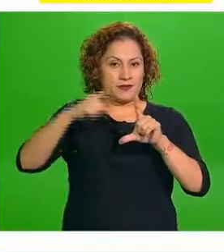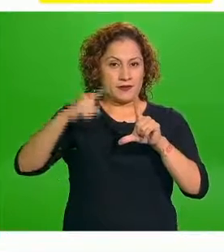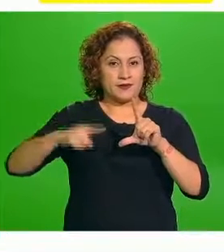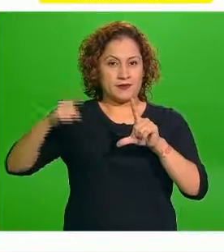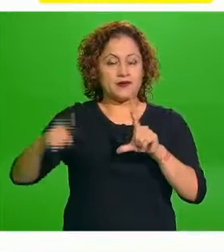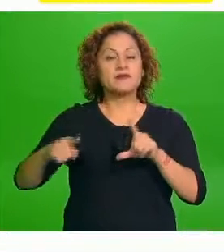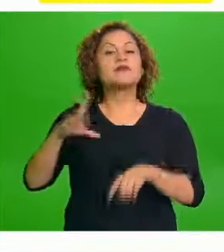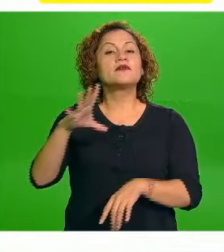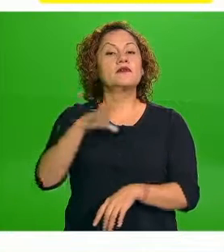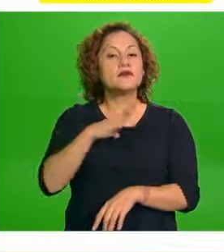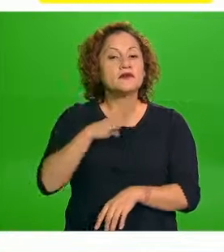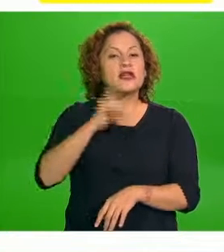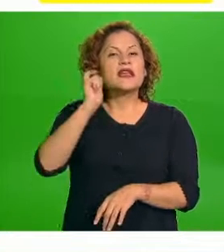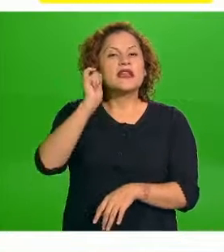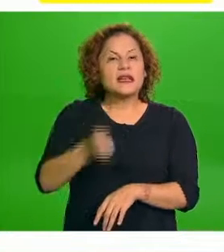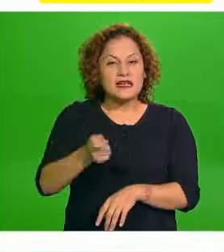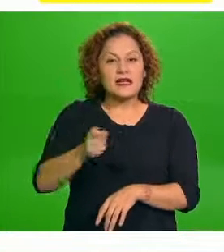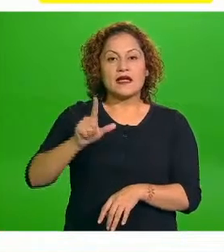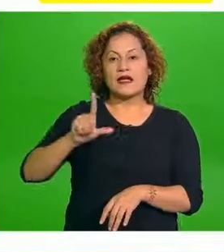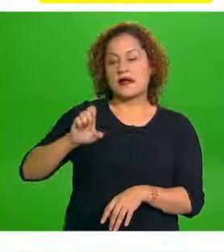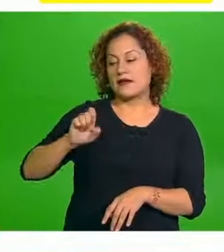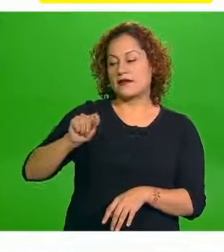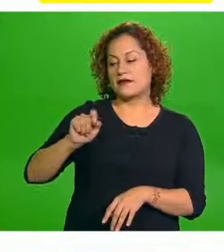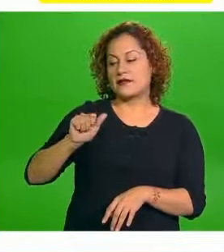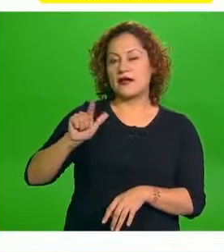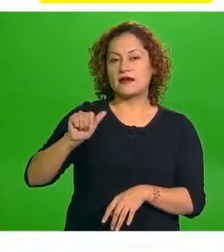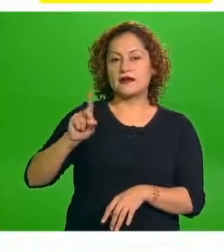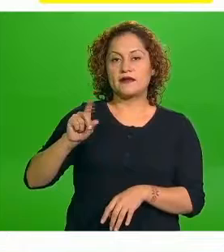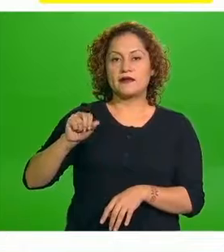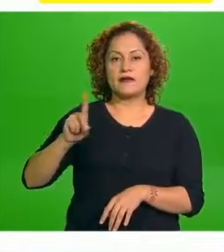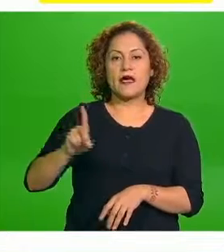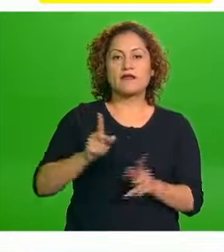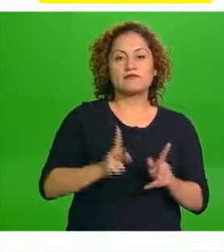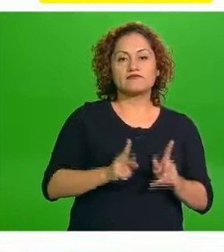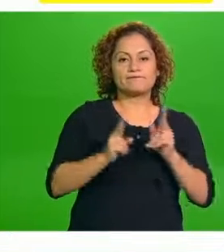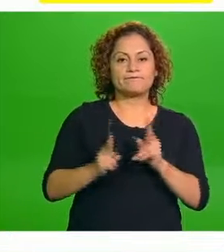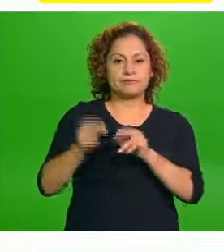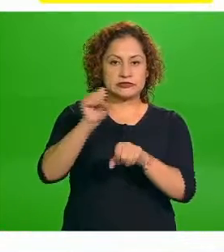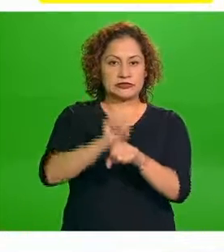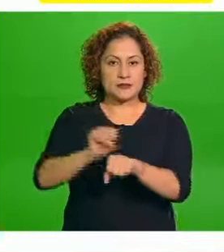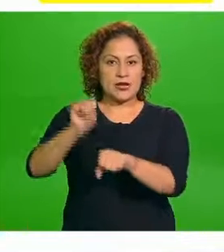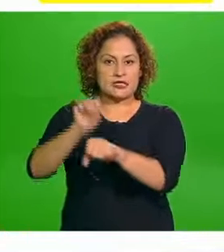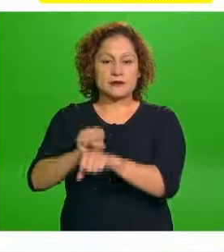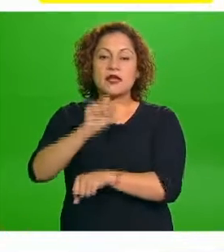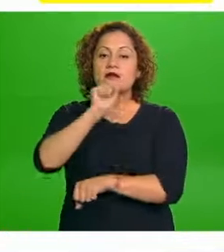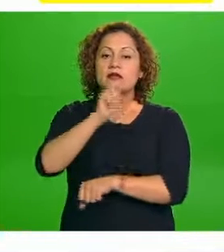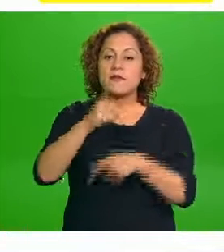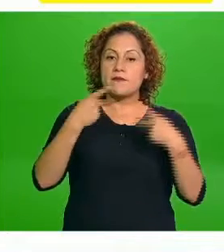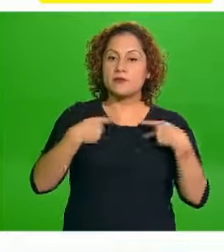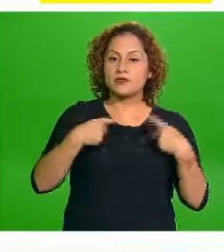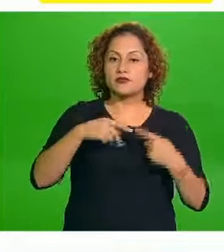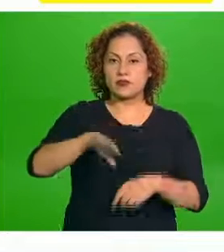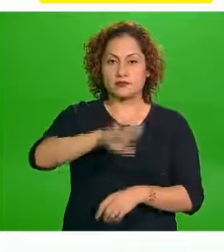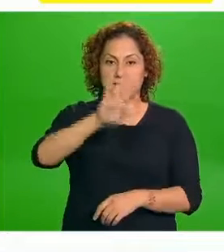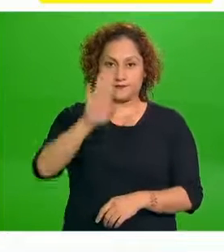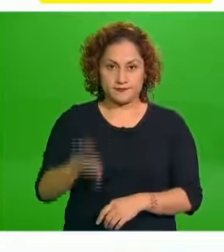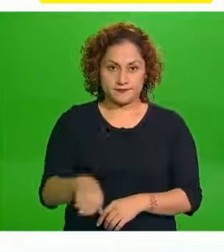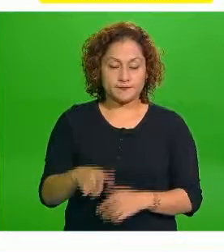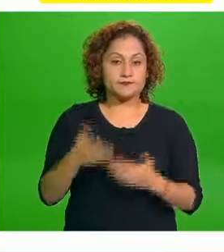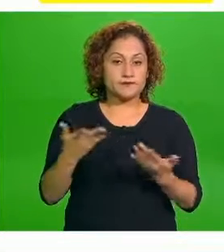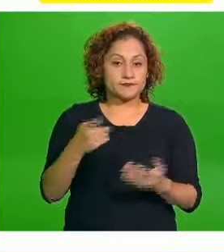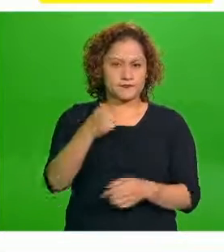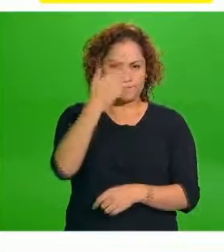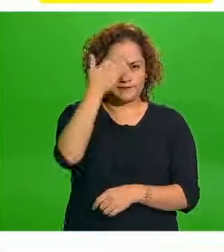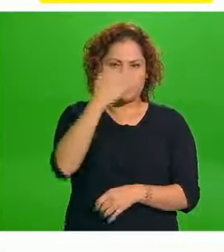identificar los niveles de letalidad por semana epidemiológica y de defunción. Aquí nuevamente es una